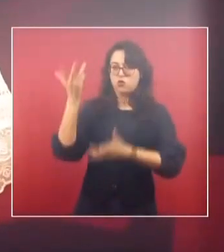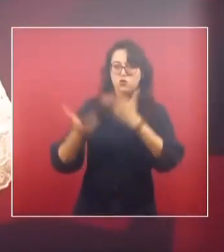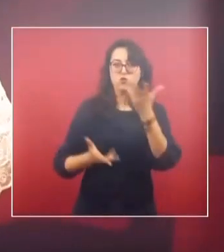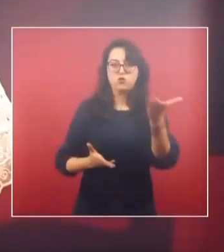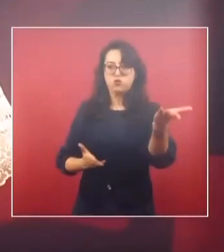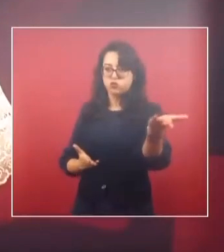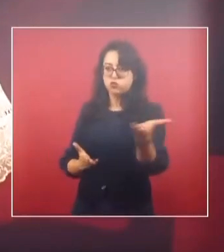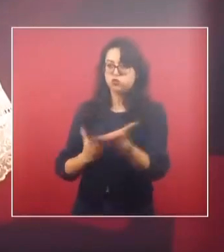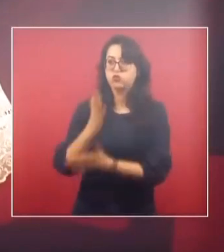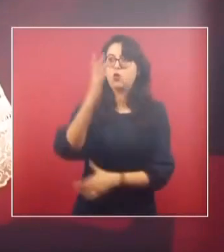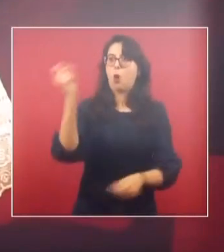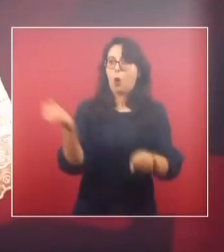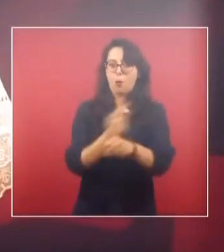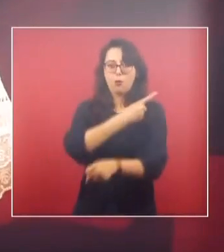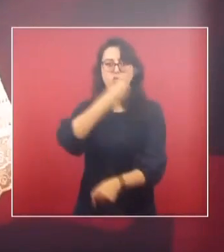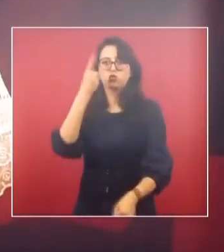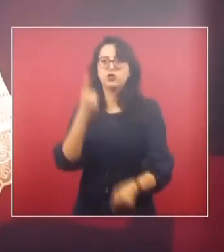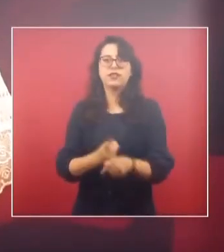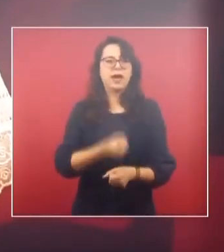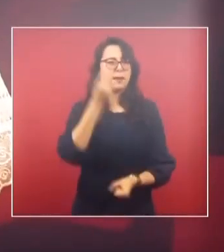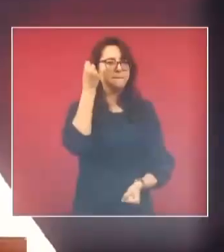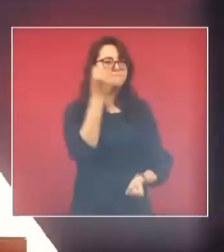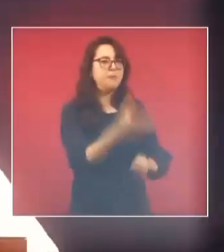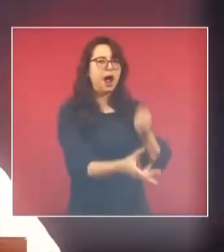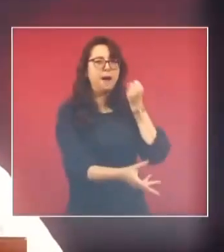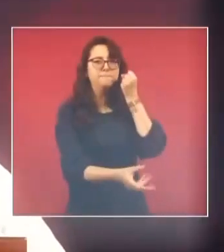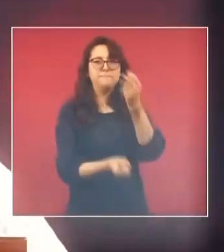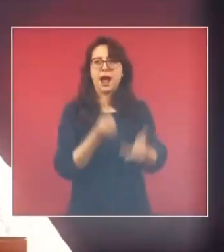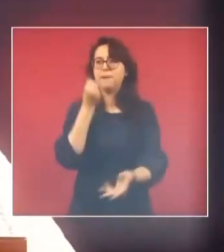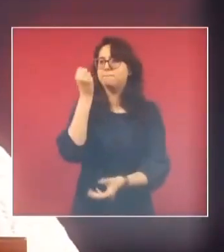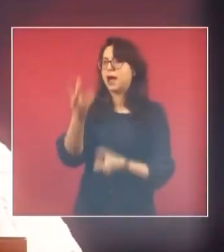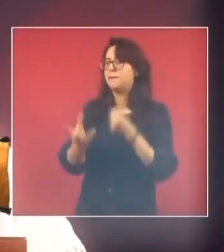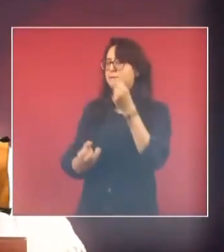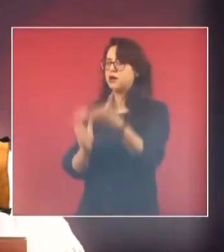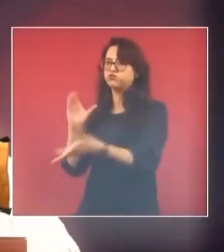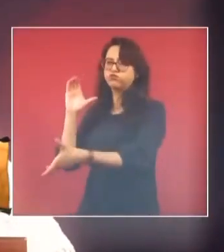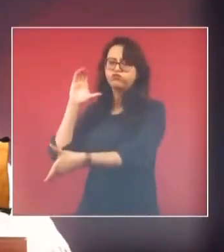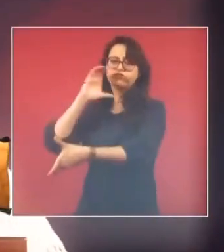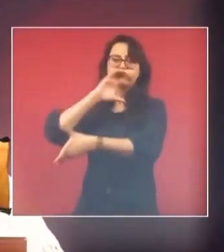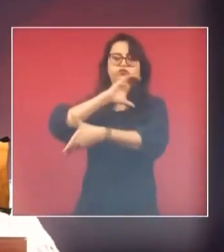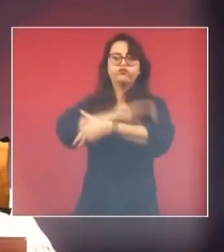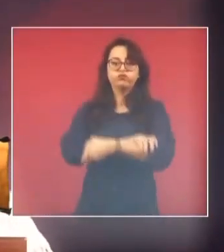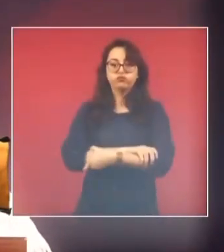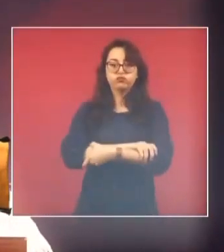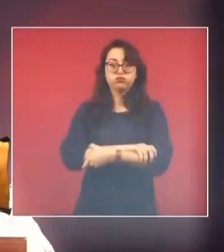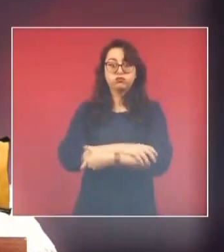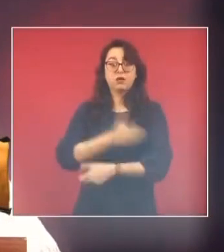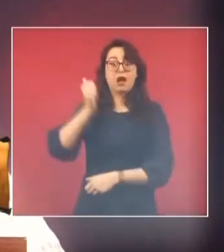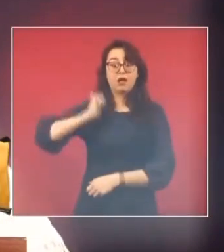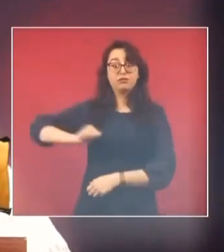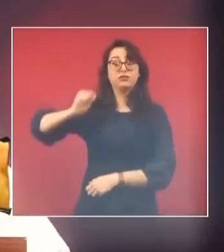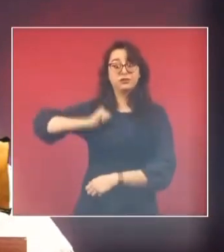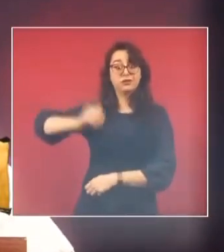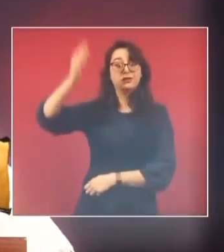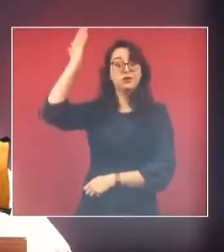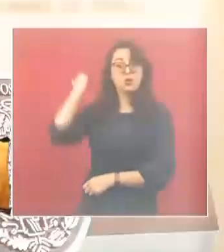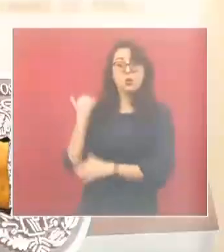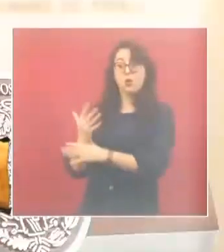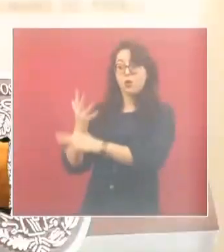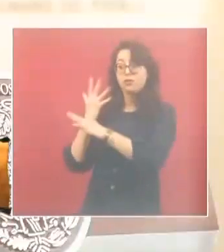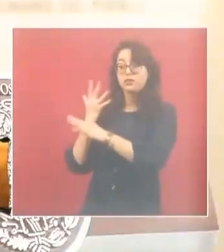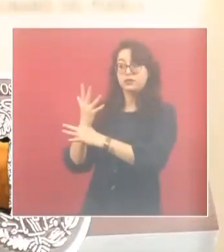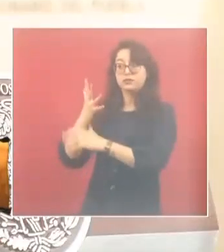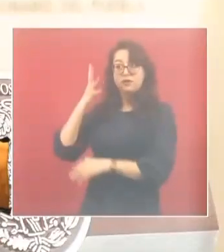de oportunidad y de fraternidad indestructible. Y se cumple la profecía. Un hombre que